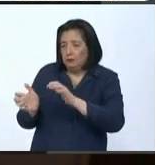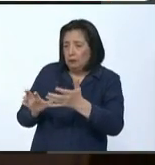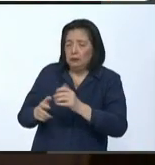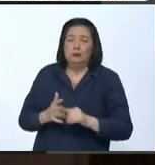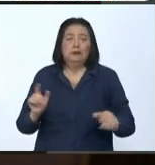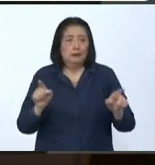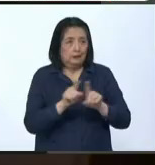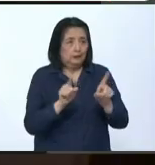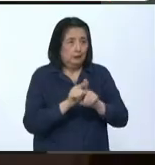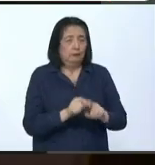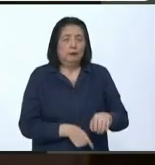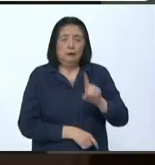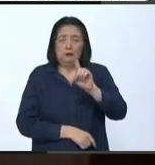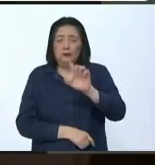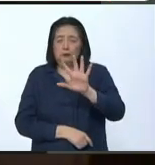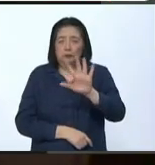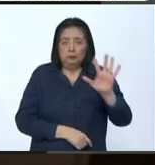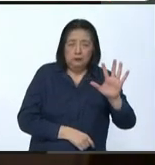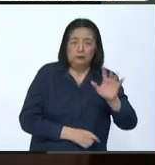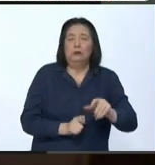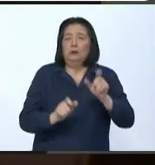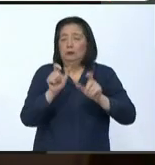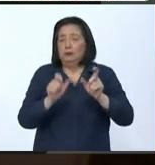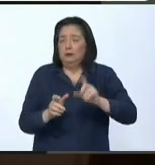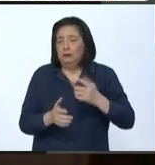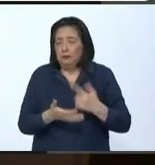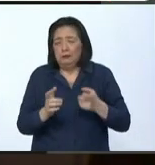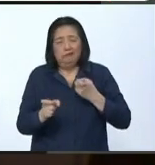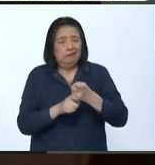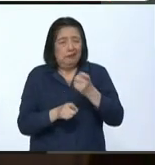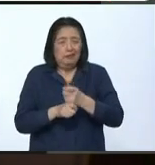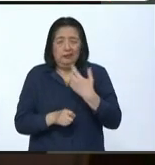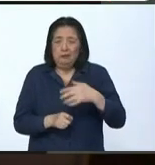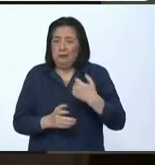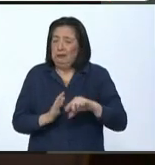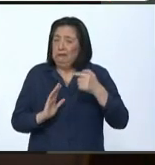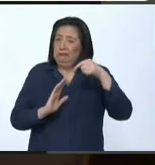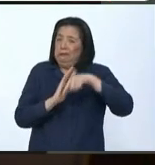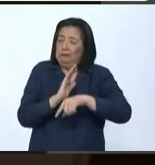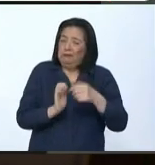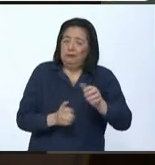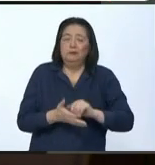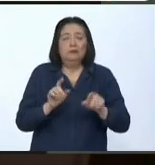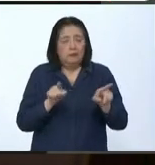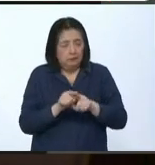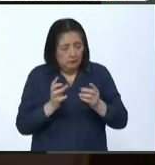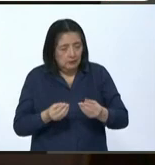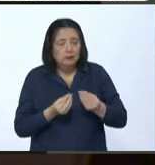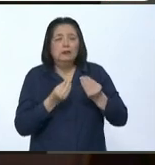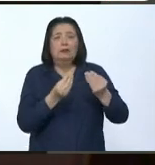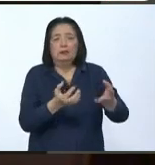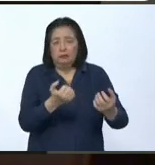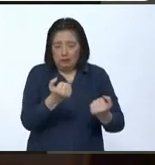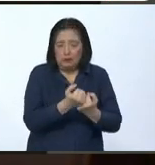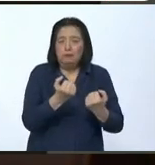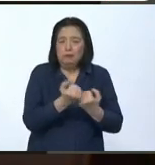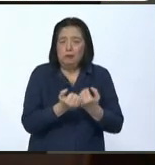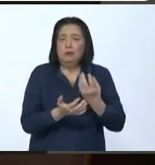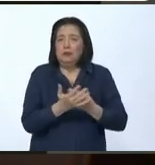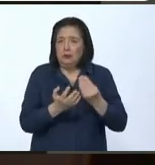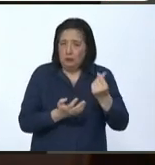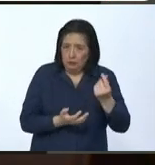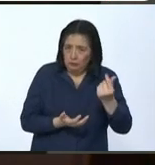También 155 personas que sufrieron lesiones graves han recibido este apoyo